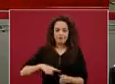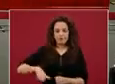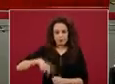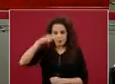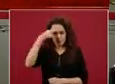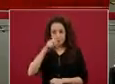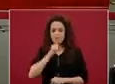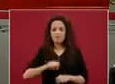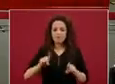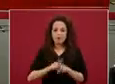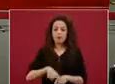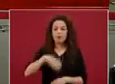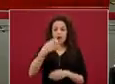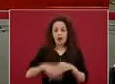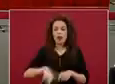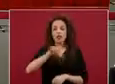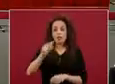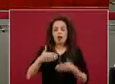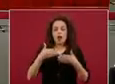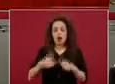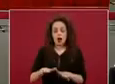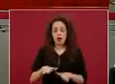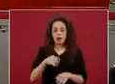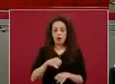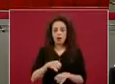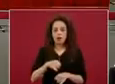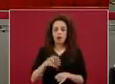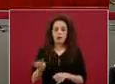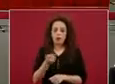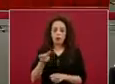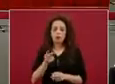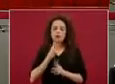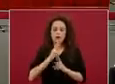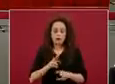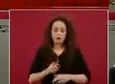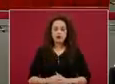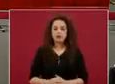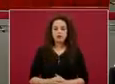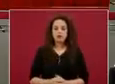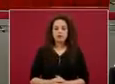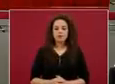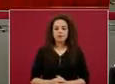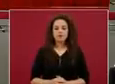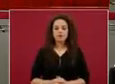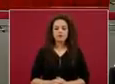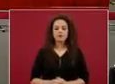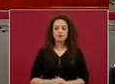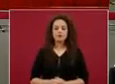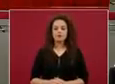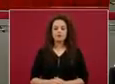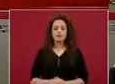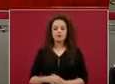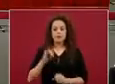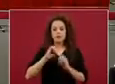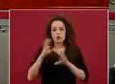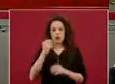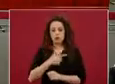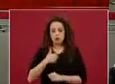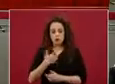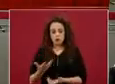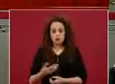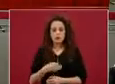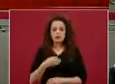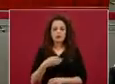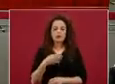y abrimos a preguntas y comentarios. Con mucho gusto, doctor López-Gatell. Muy buenas tardes con todas y con todos. Un saludo,